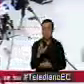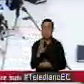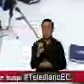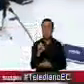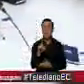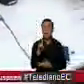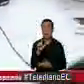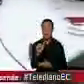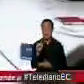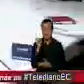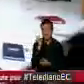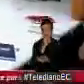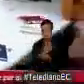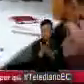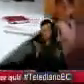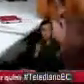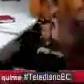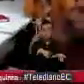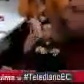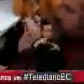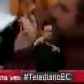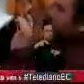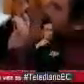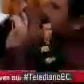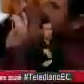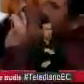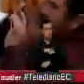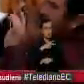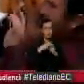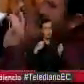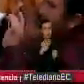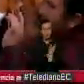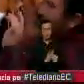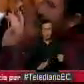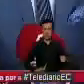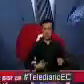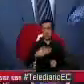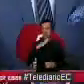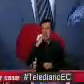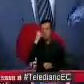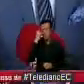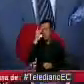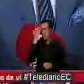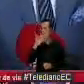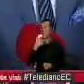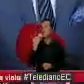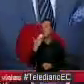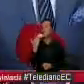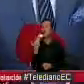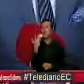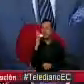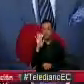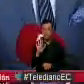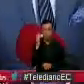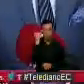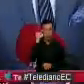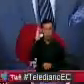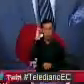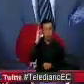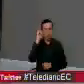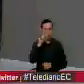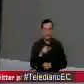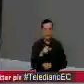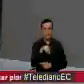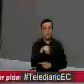Fernando Balda, anunciaron que pedirán se investigue en España al exmandatario Rafael Correa por supuestamente ser el ideólogo para la fuga de